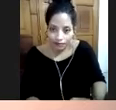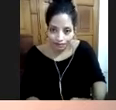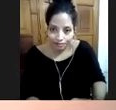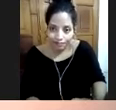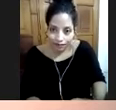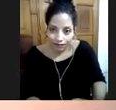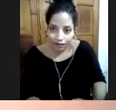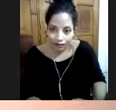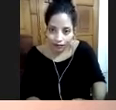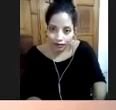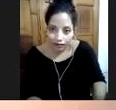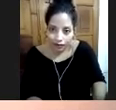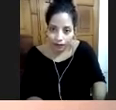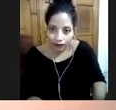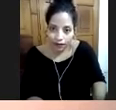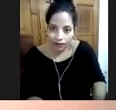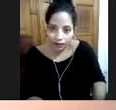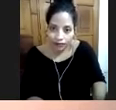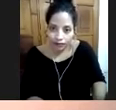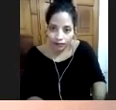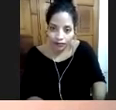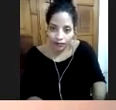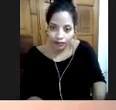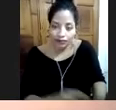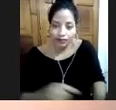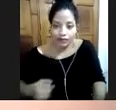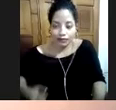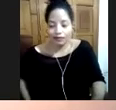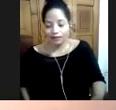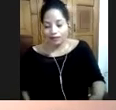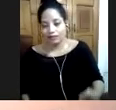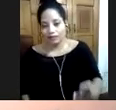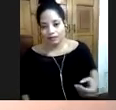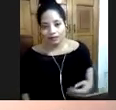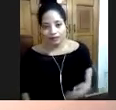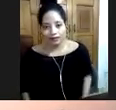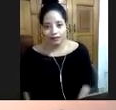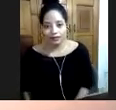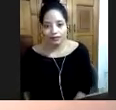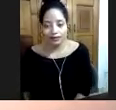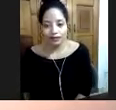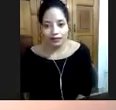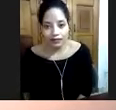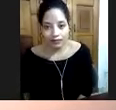más caro y a veces solo hay una compañía y es lo que hay. Entonces, en realidad